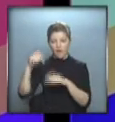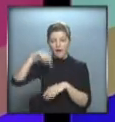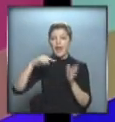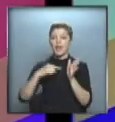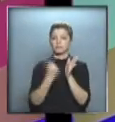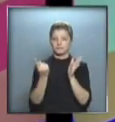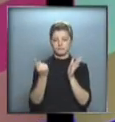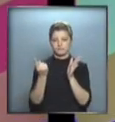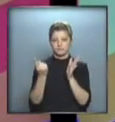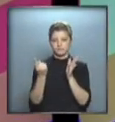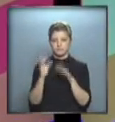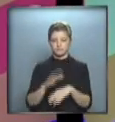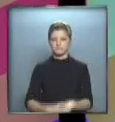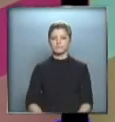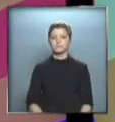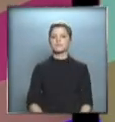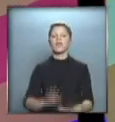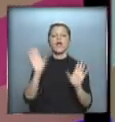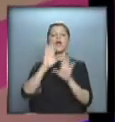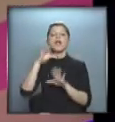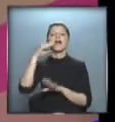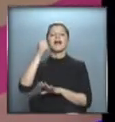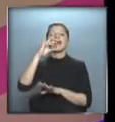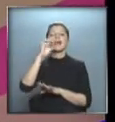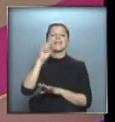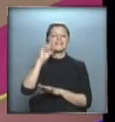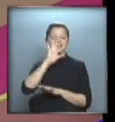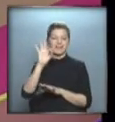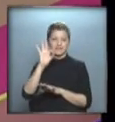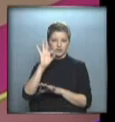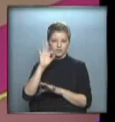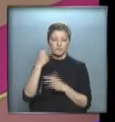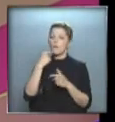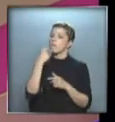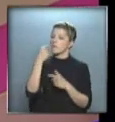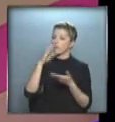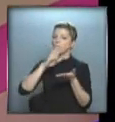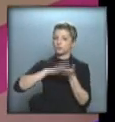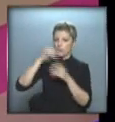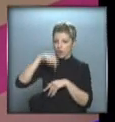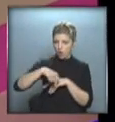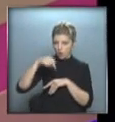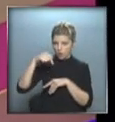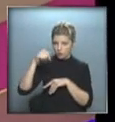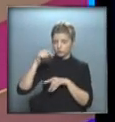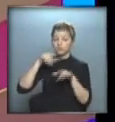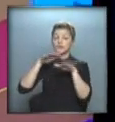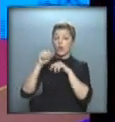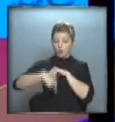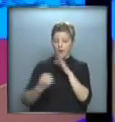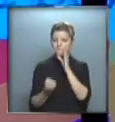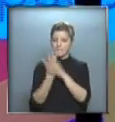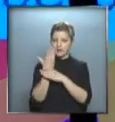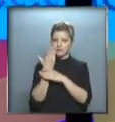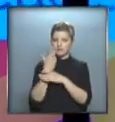Aires. Buenas noches, Darío Lombreite de Todo Noticias y Canal 13. Mauricio, volviendo al incidente este que vivió esta mañana, ¿se